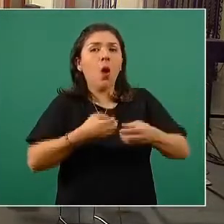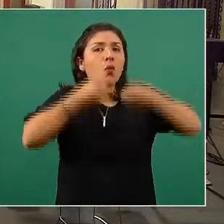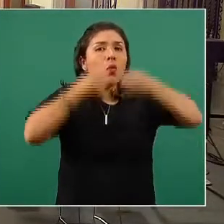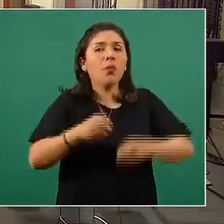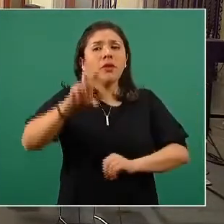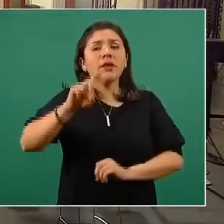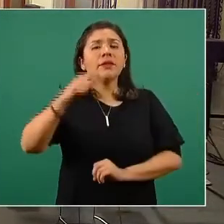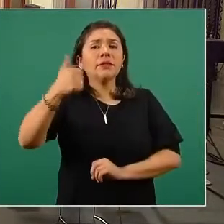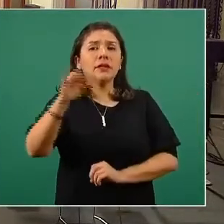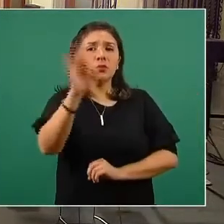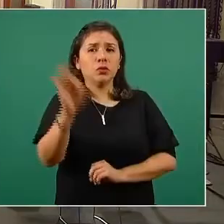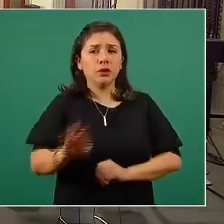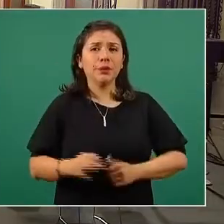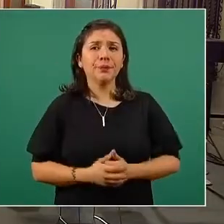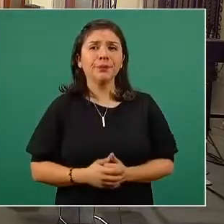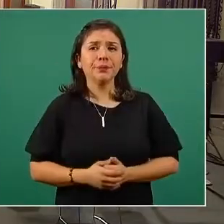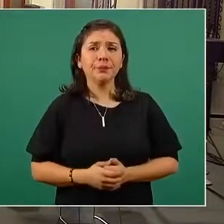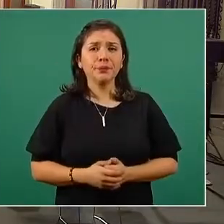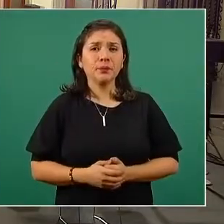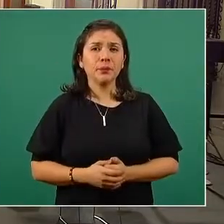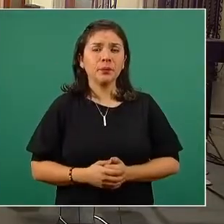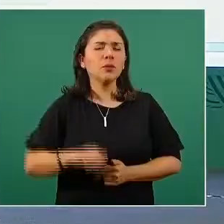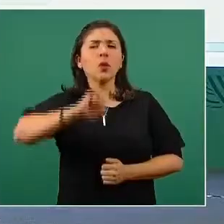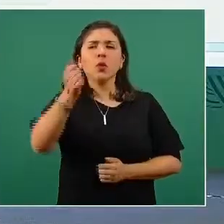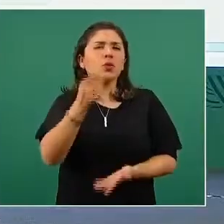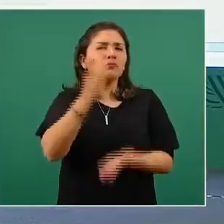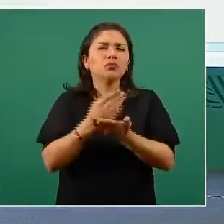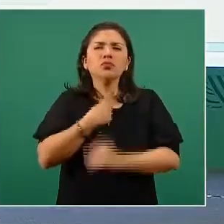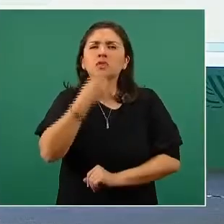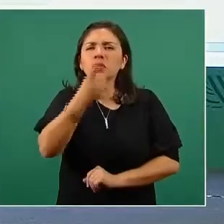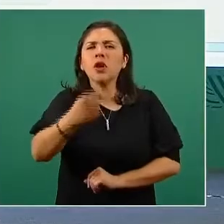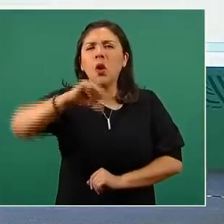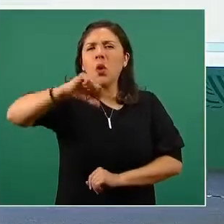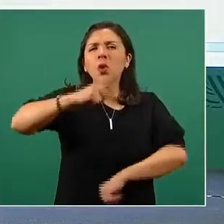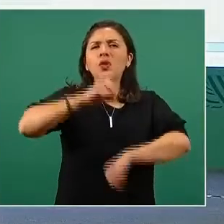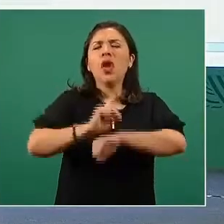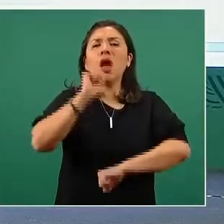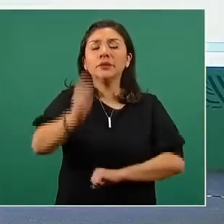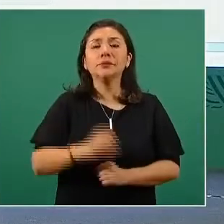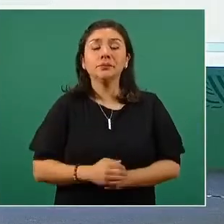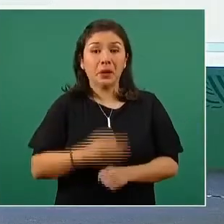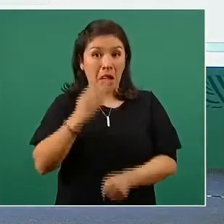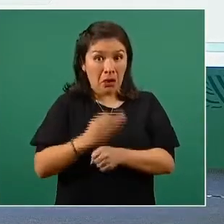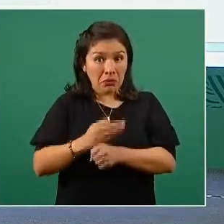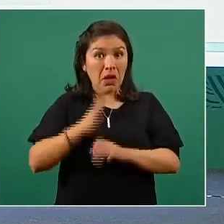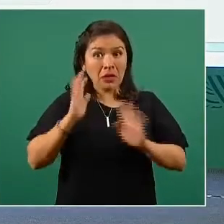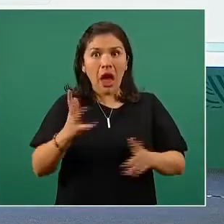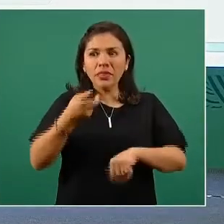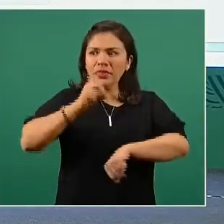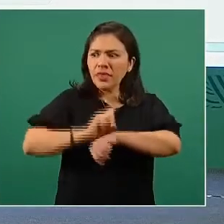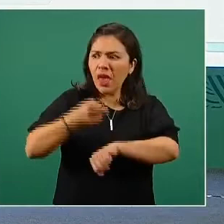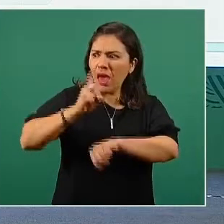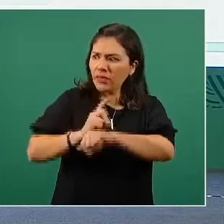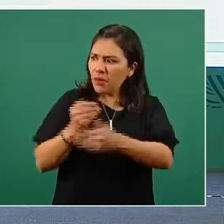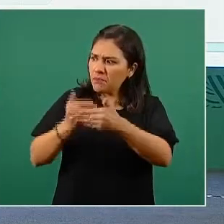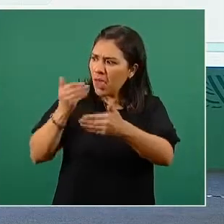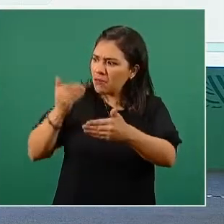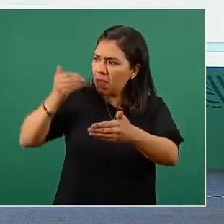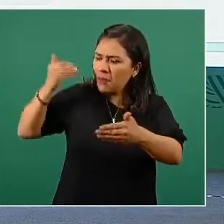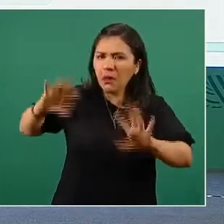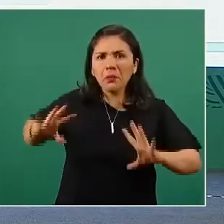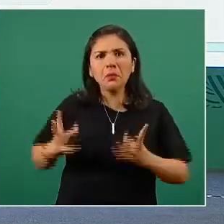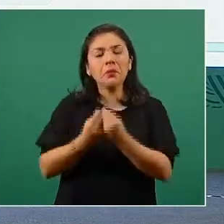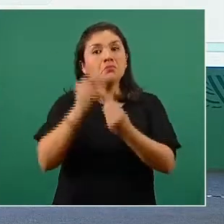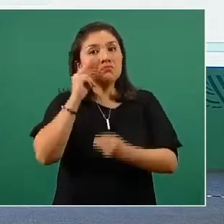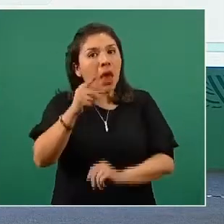del 36%. Ya lo que queremos resaltar el día de hoy es que ya llevamos varios días, semanas, presentando